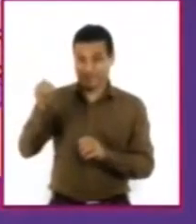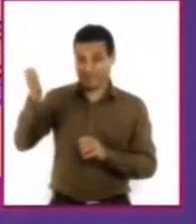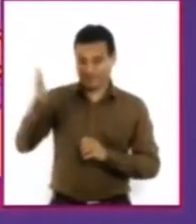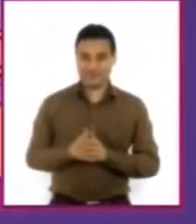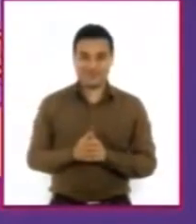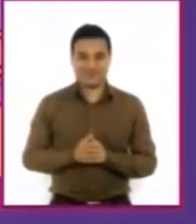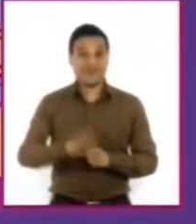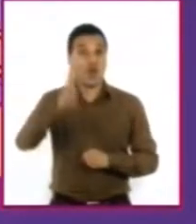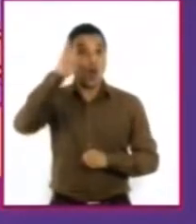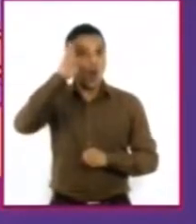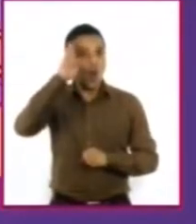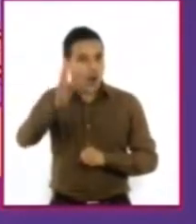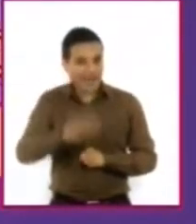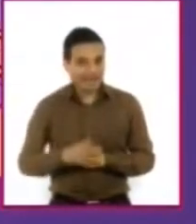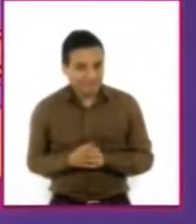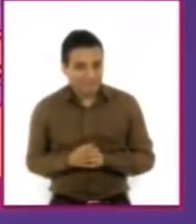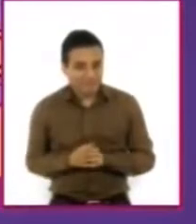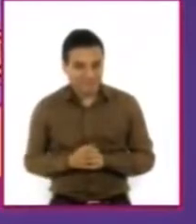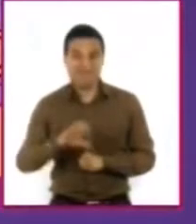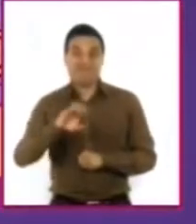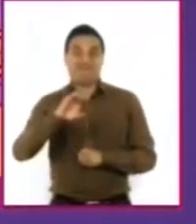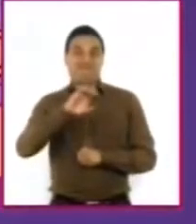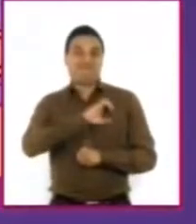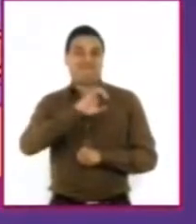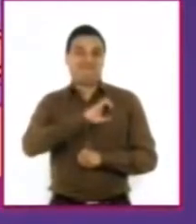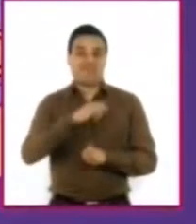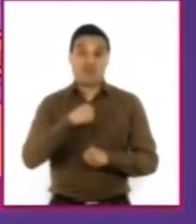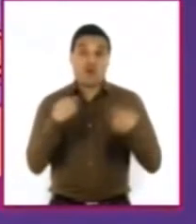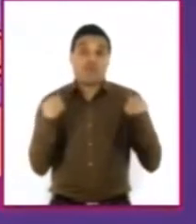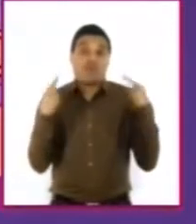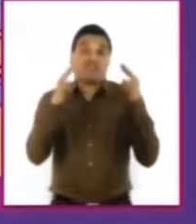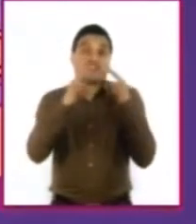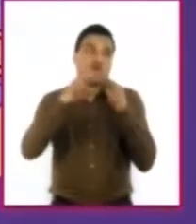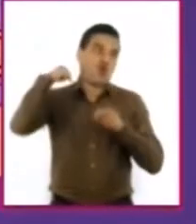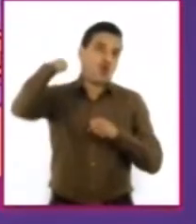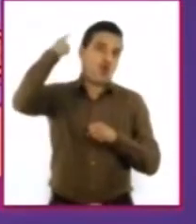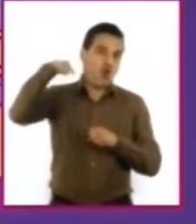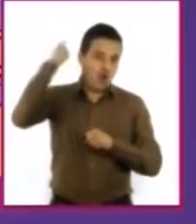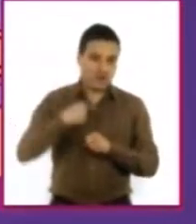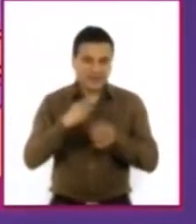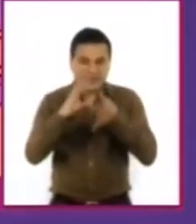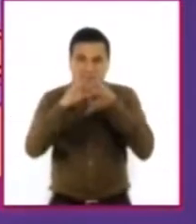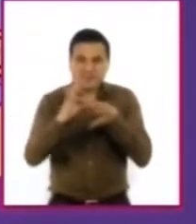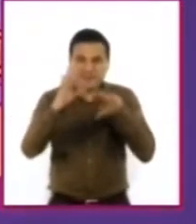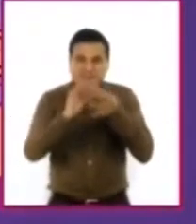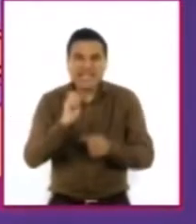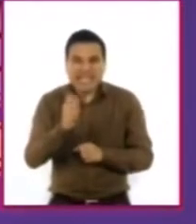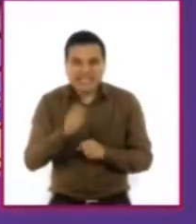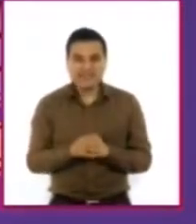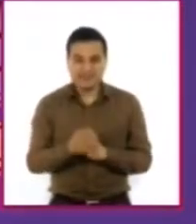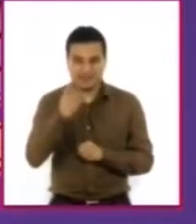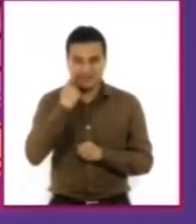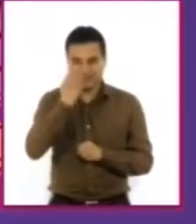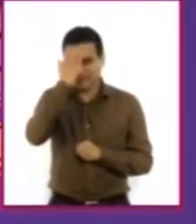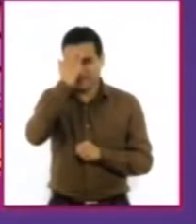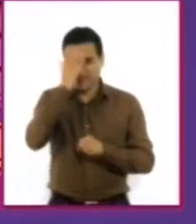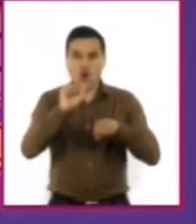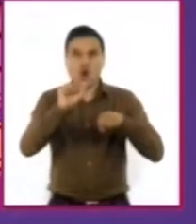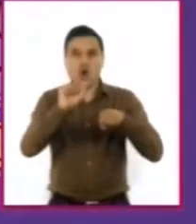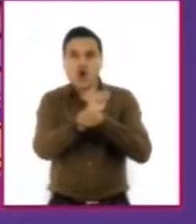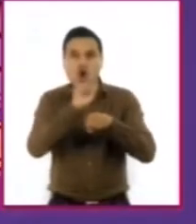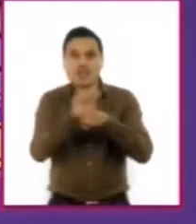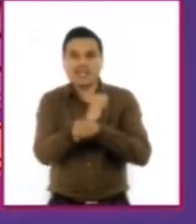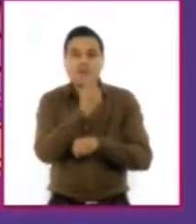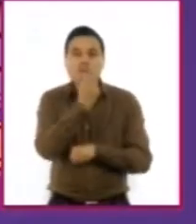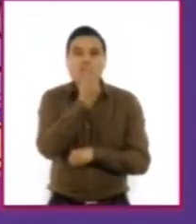Hola, mis queridos chiflados. Llegan a tiempo porque yo, el profesor chiflado, les hablaré de cómo funcionan los alcoholímetros. ¿Funcionarán con una regla para